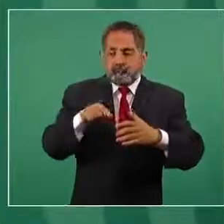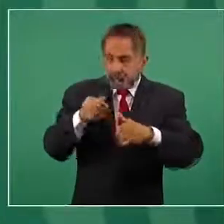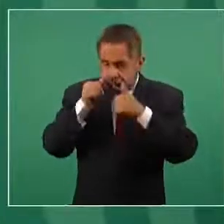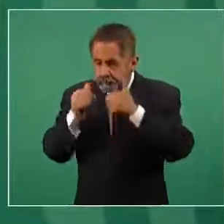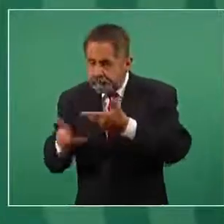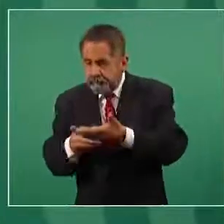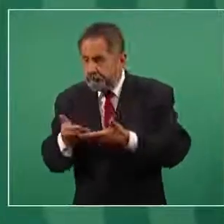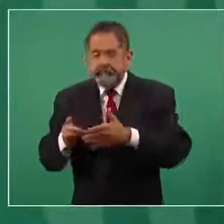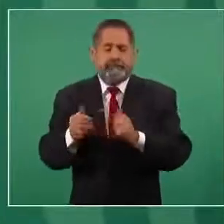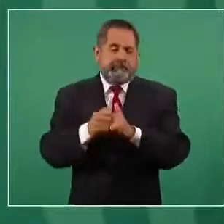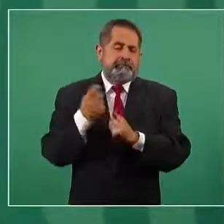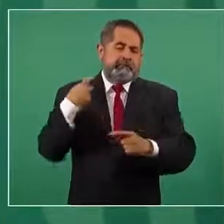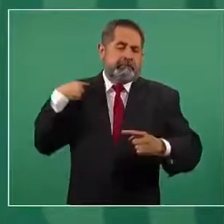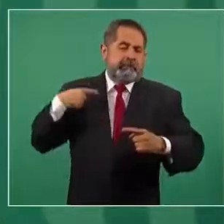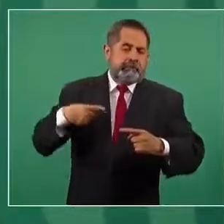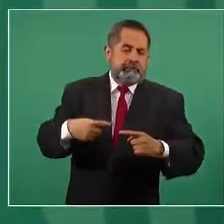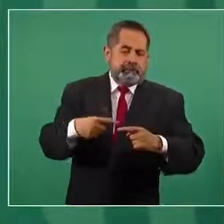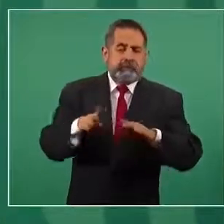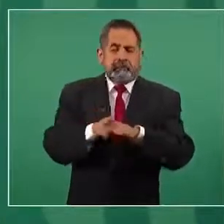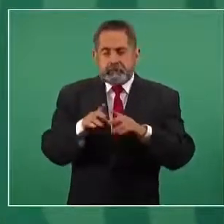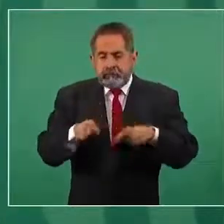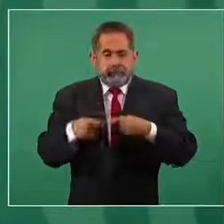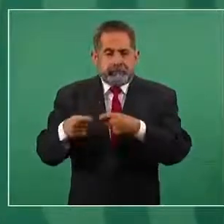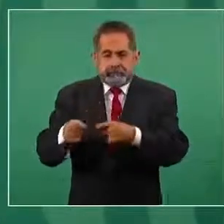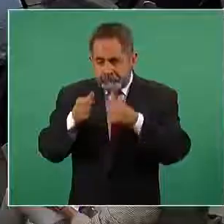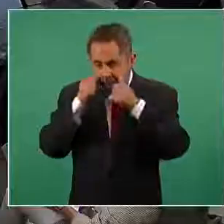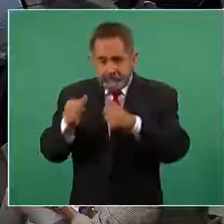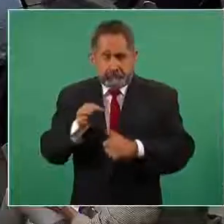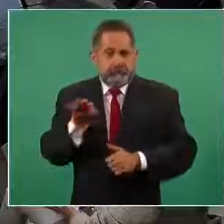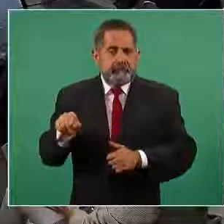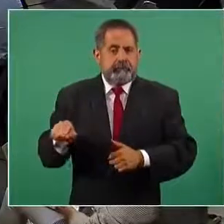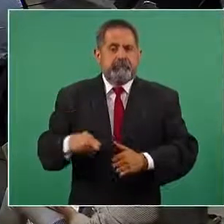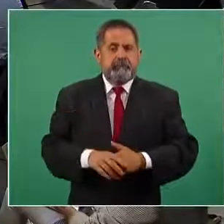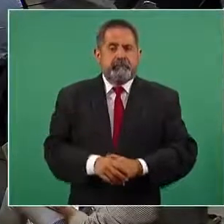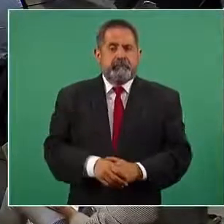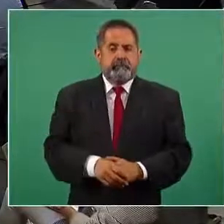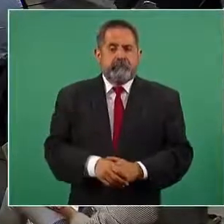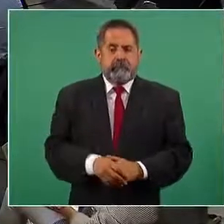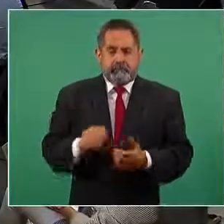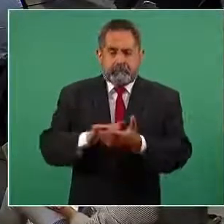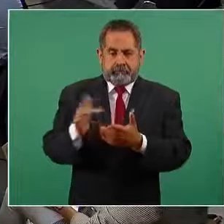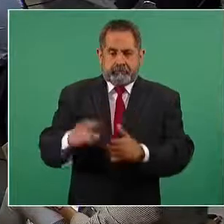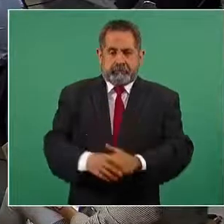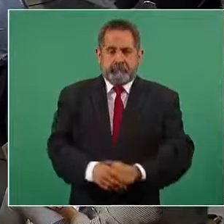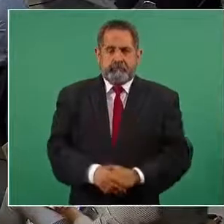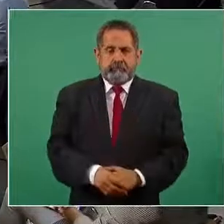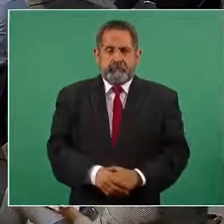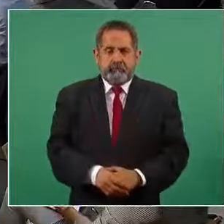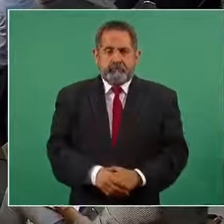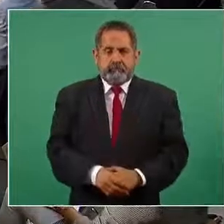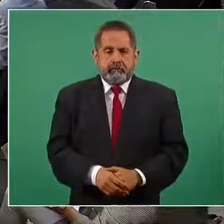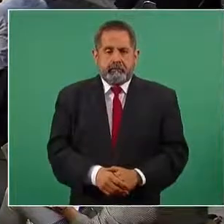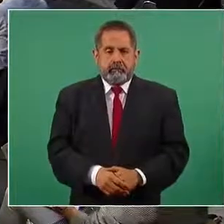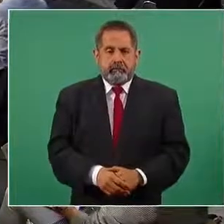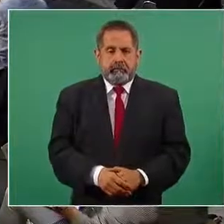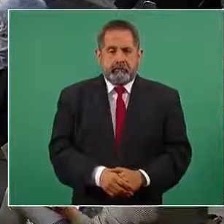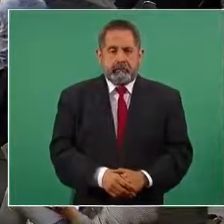por el trabajo que hemos estado haciendo de transferencia de capacidades. Muchas gracias.